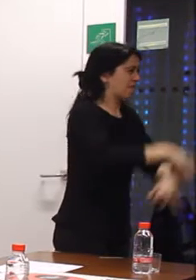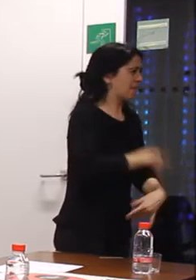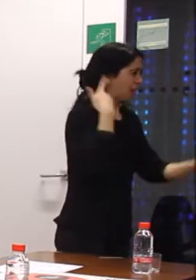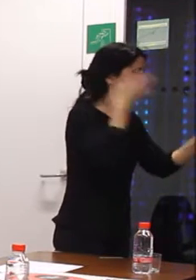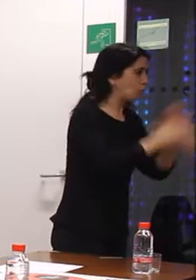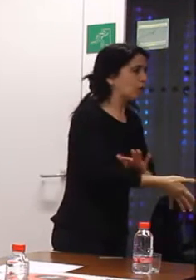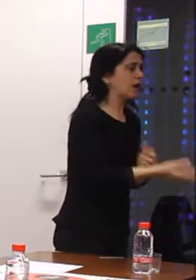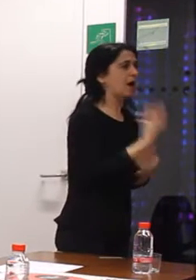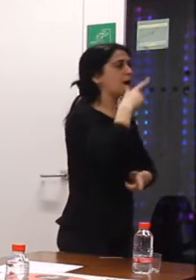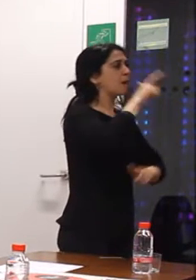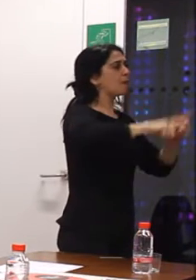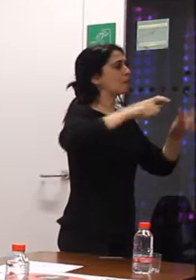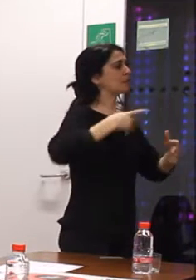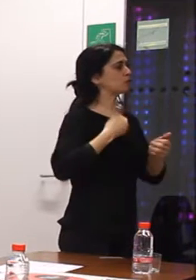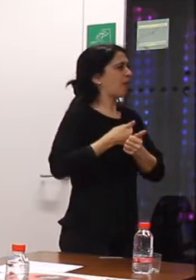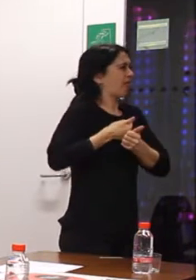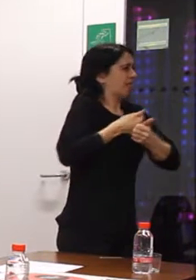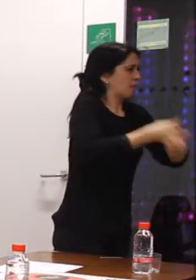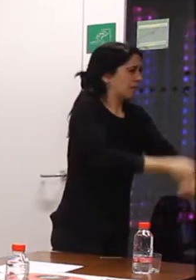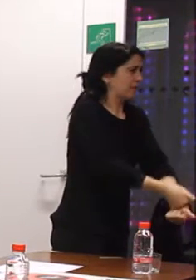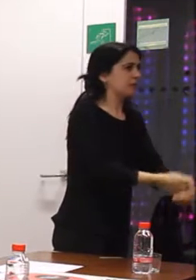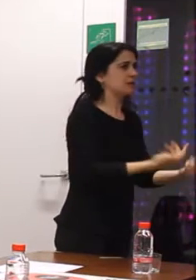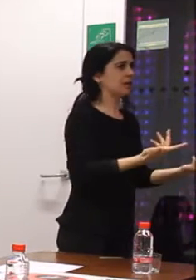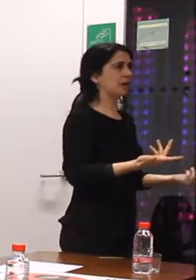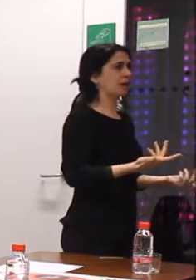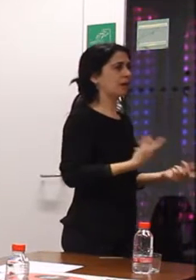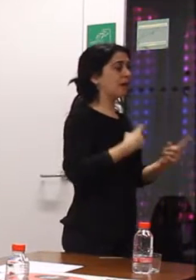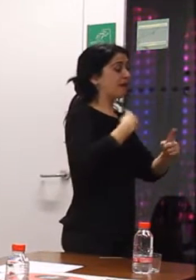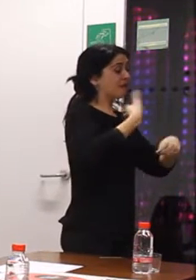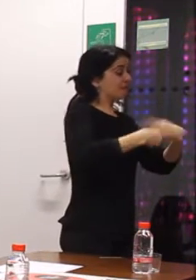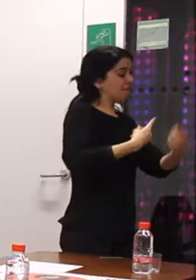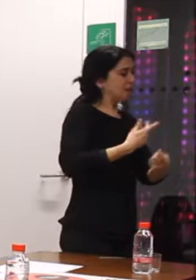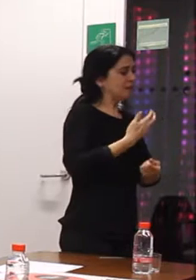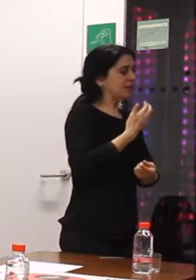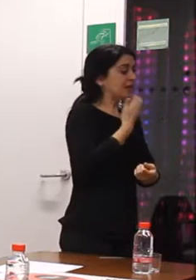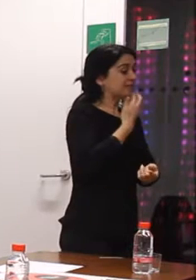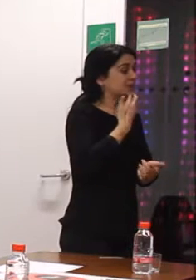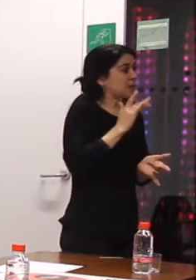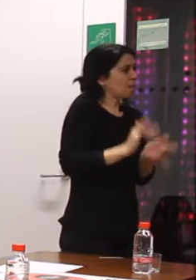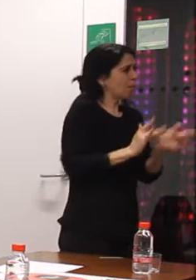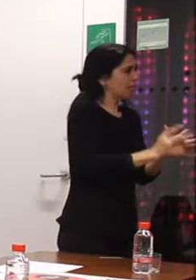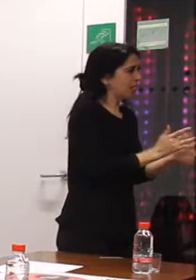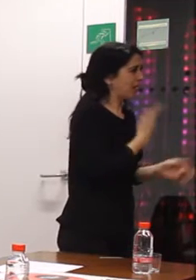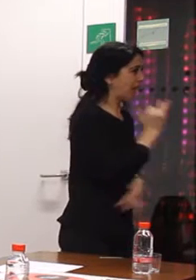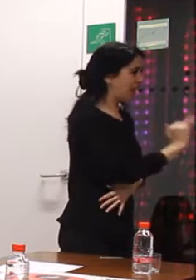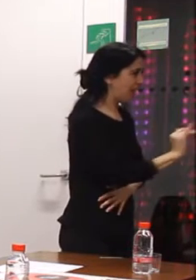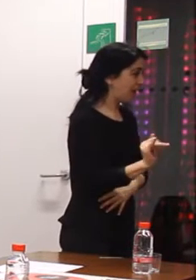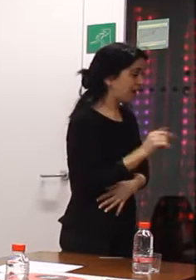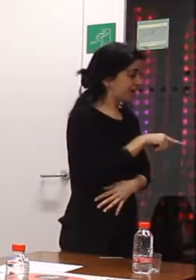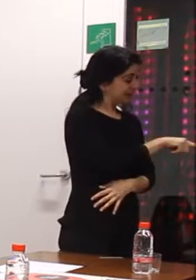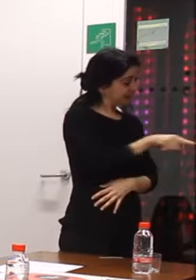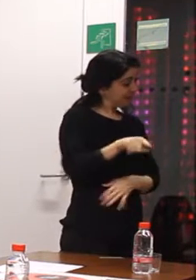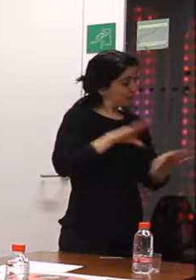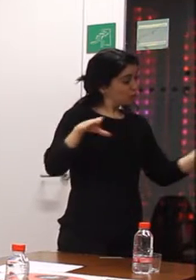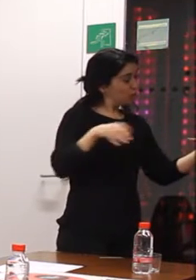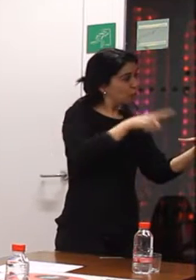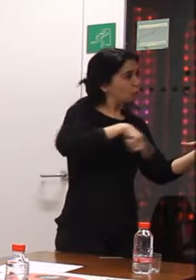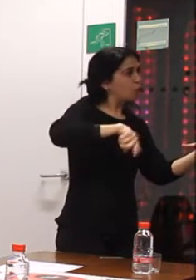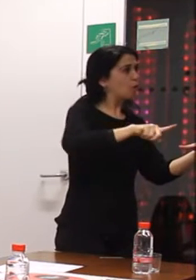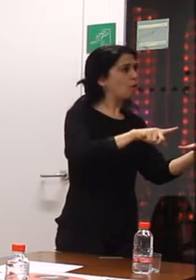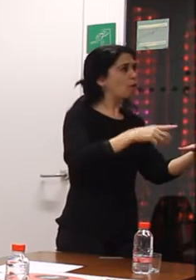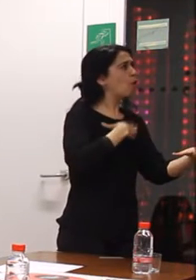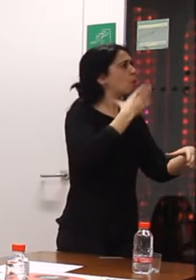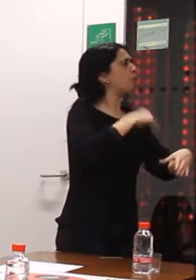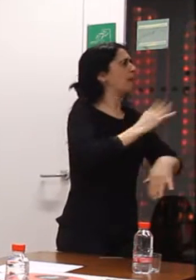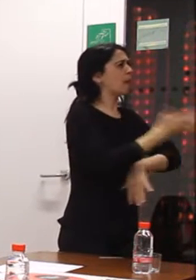crónicas, personas dependientes, familias con bebés a cargo. Esas personas a lo mejor no están en una